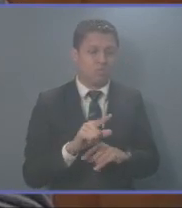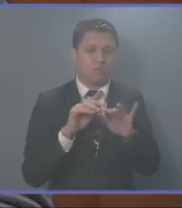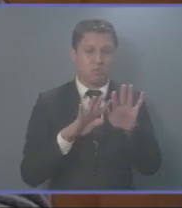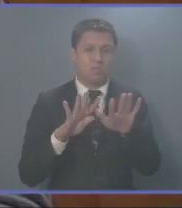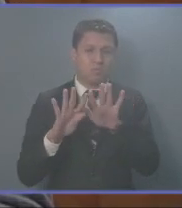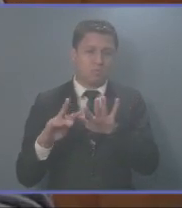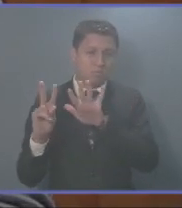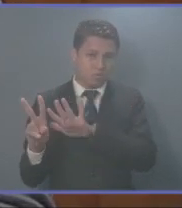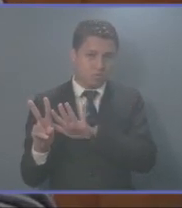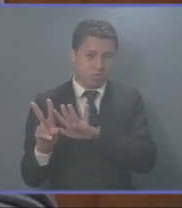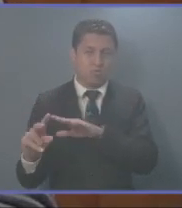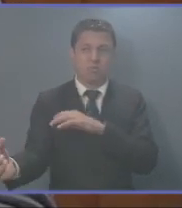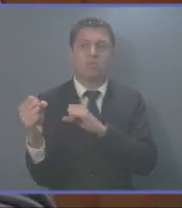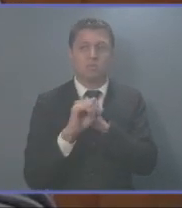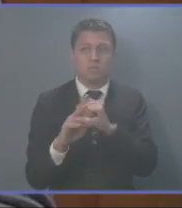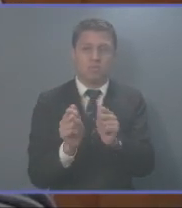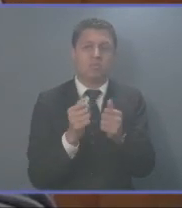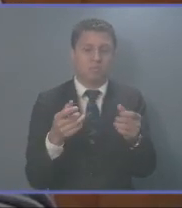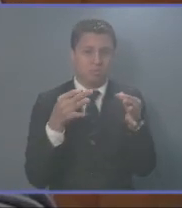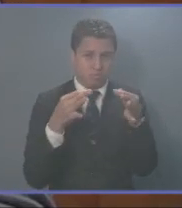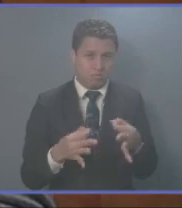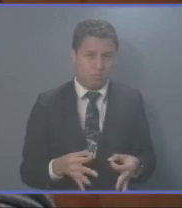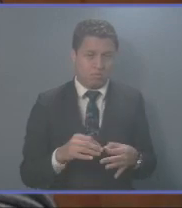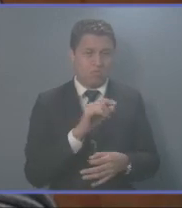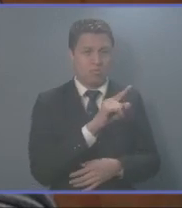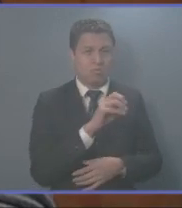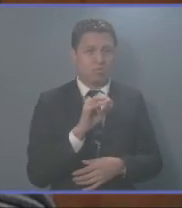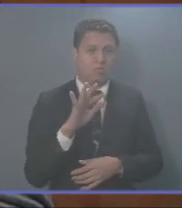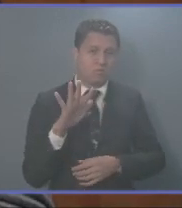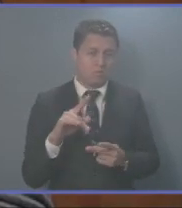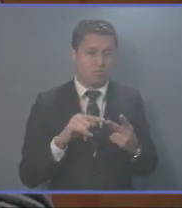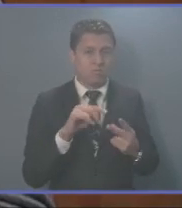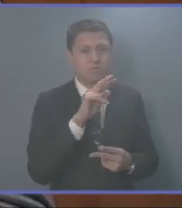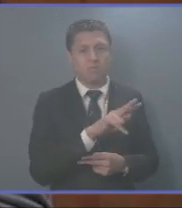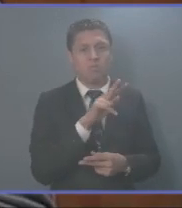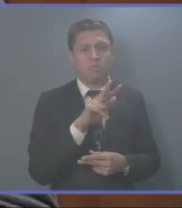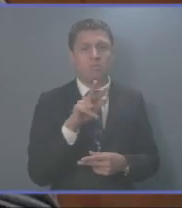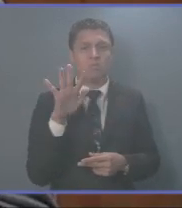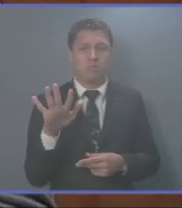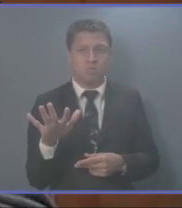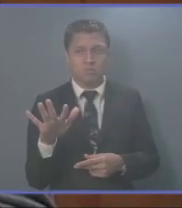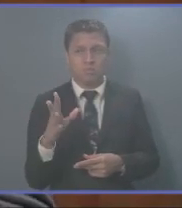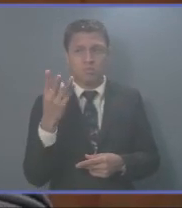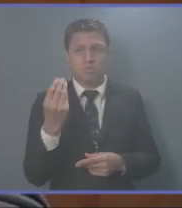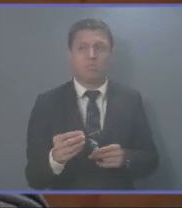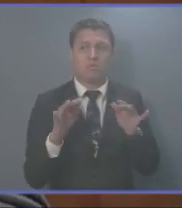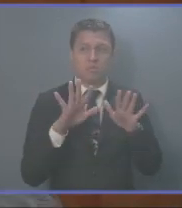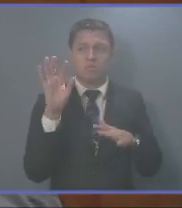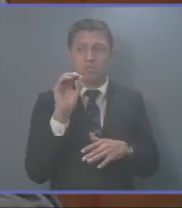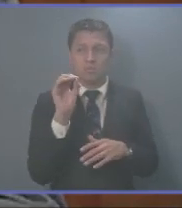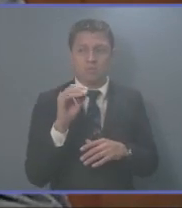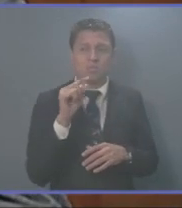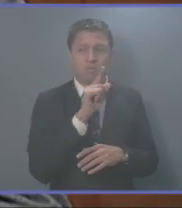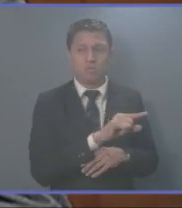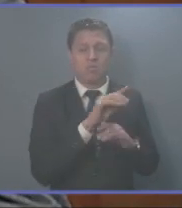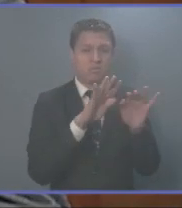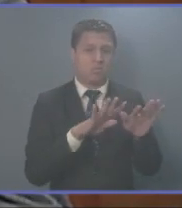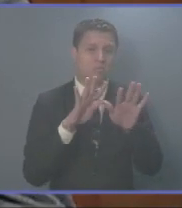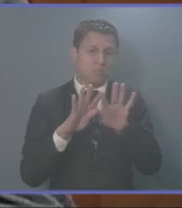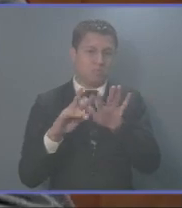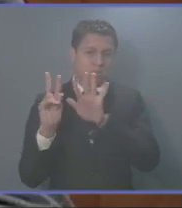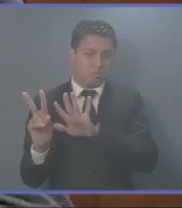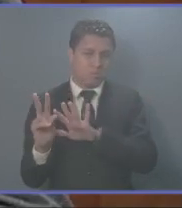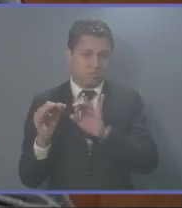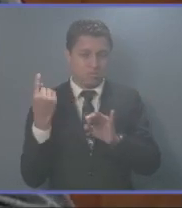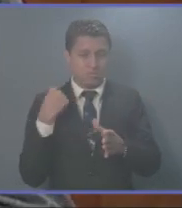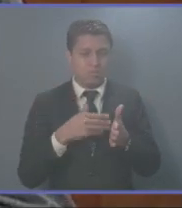de 1997, publicado en el Diario Oficial número 105, tomo 335, del 10 de junio de 1997,